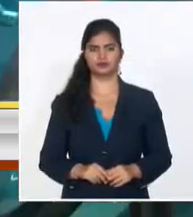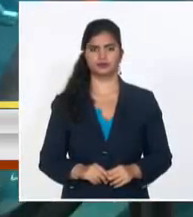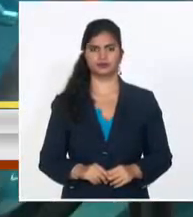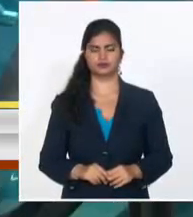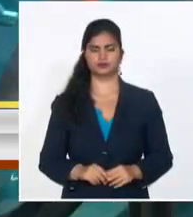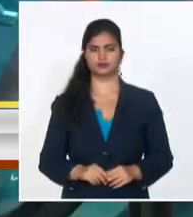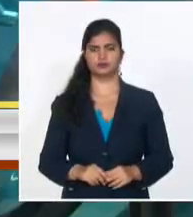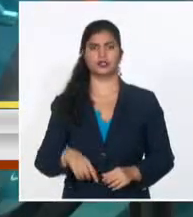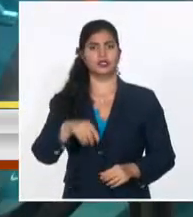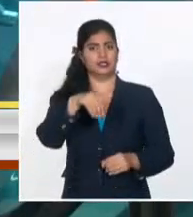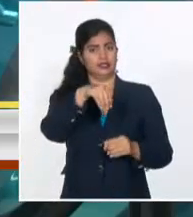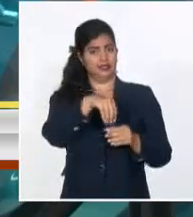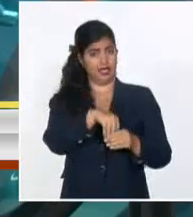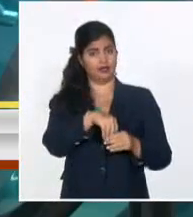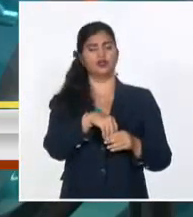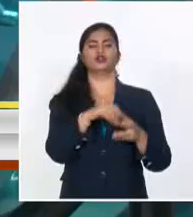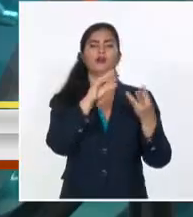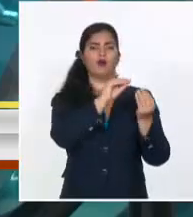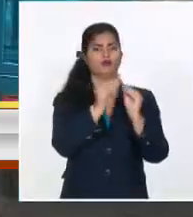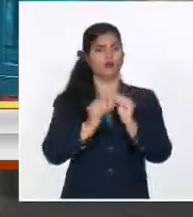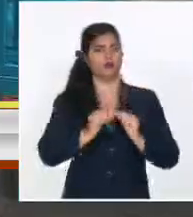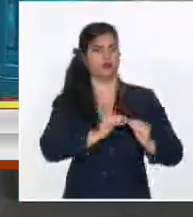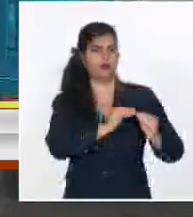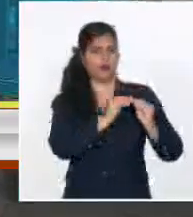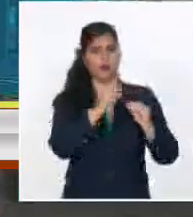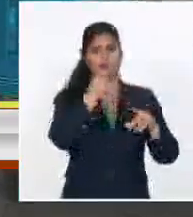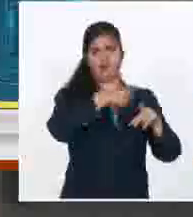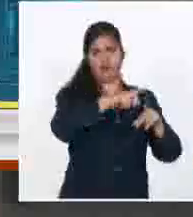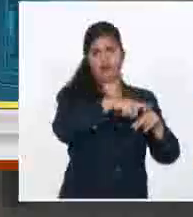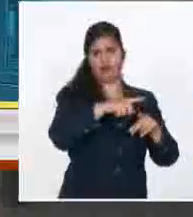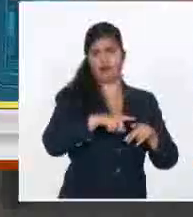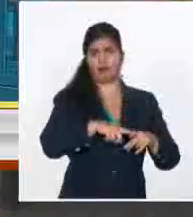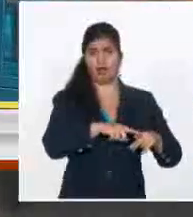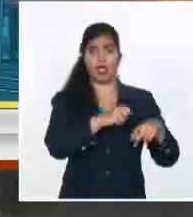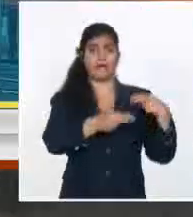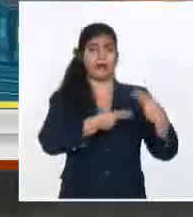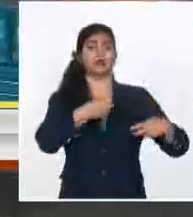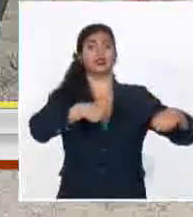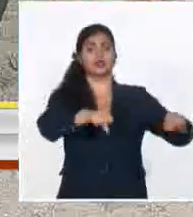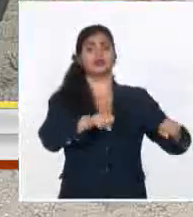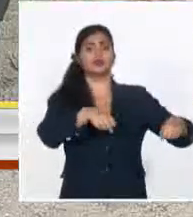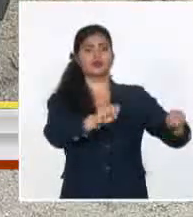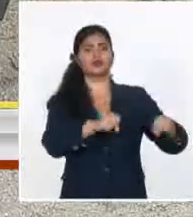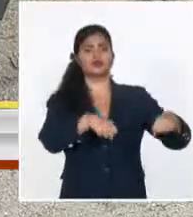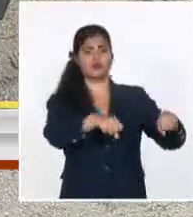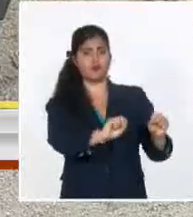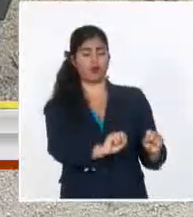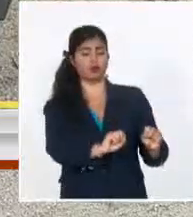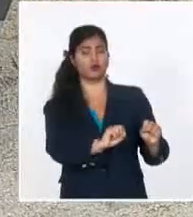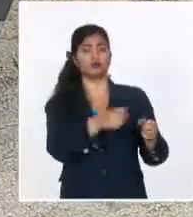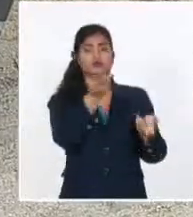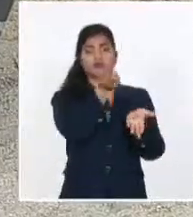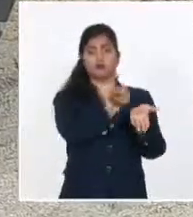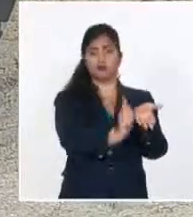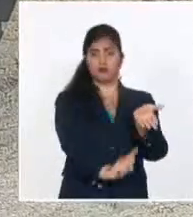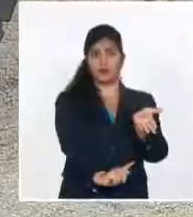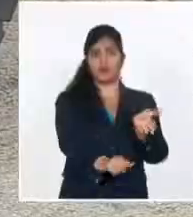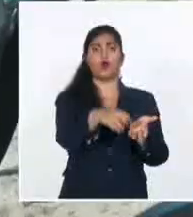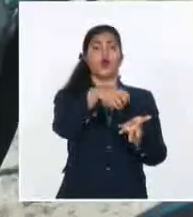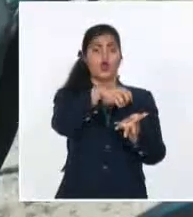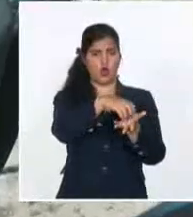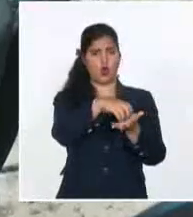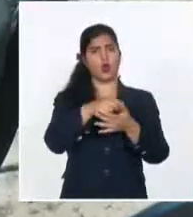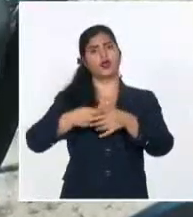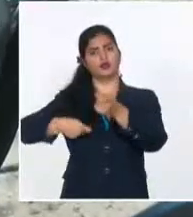encadenan capacidades para el ensamblaje y comercialización online en un primer momento de triciclos eléctricos en la zona oriental del